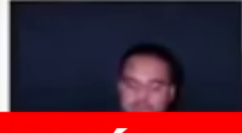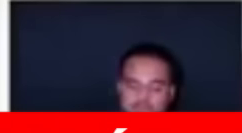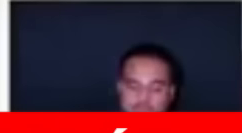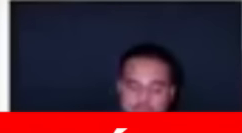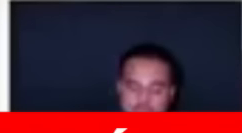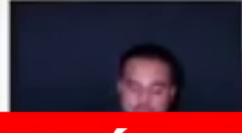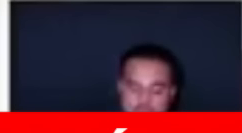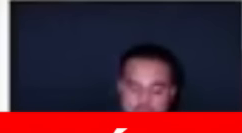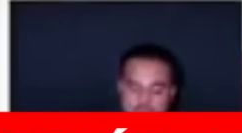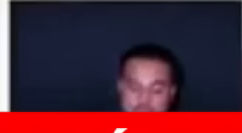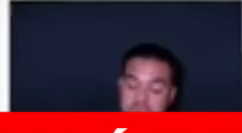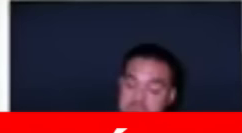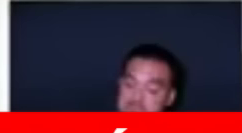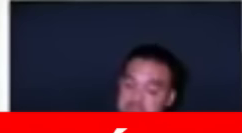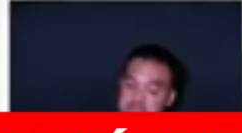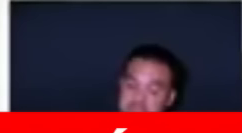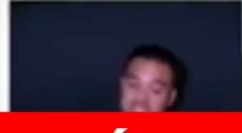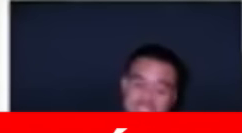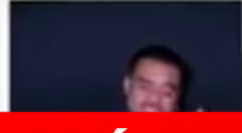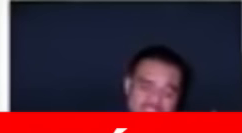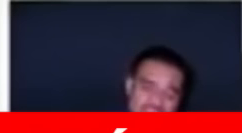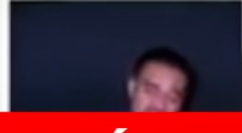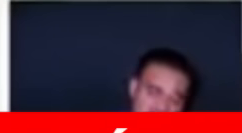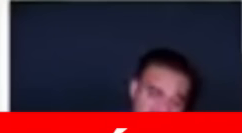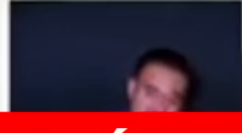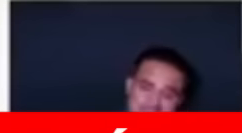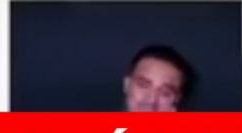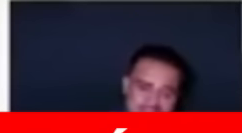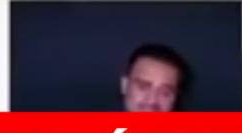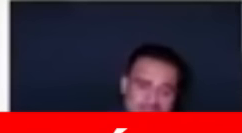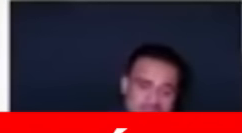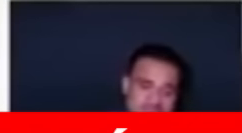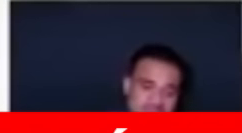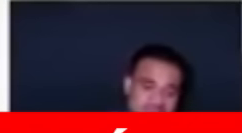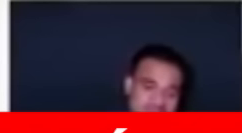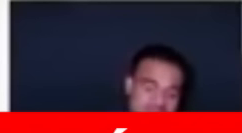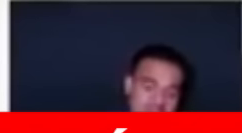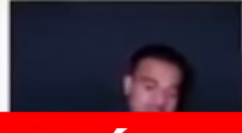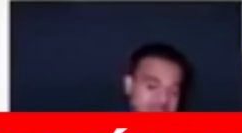yo diría, debes estar contenta, Maru,